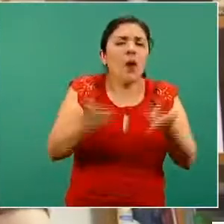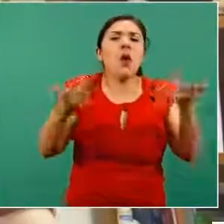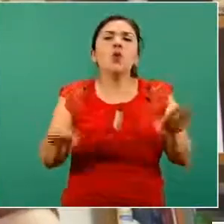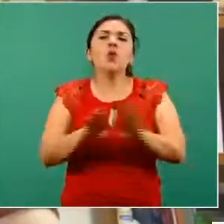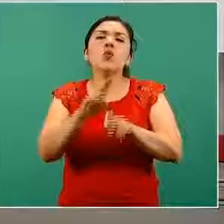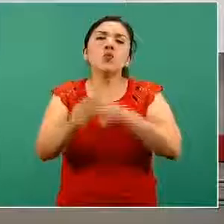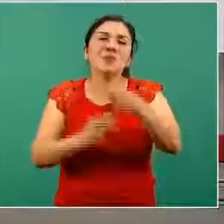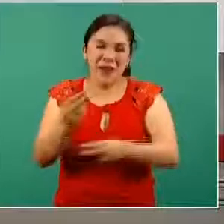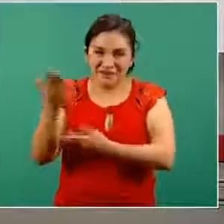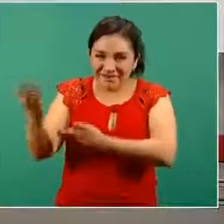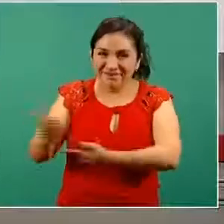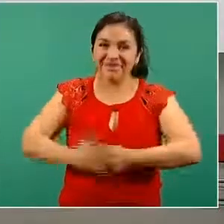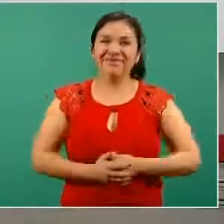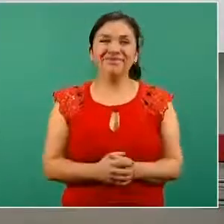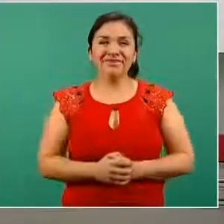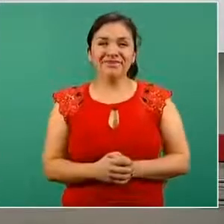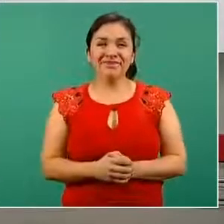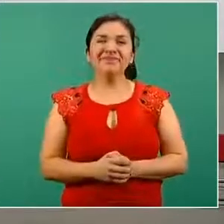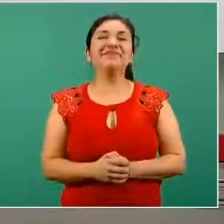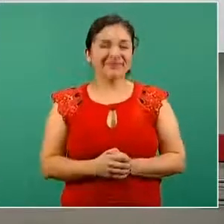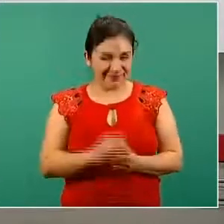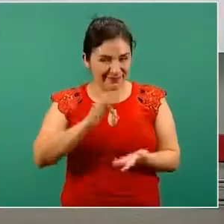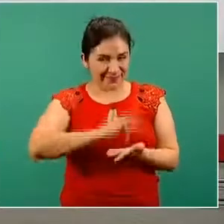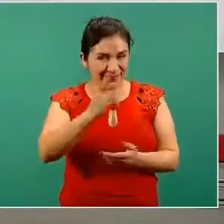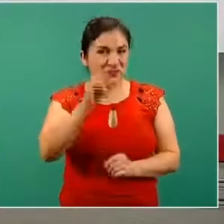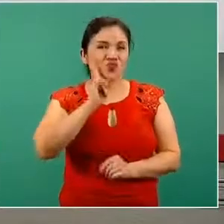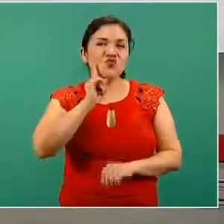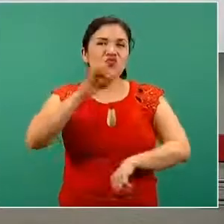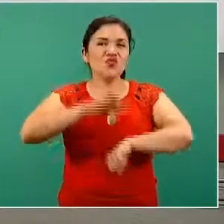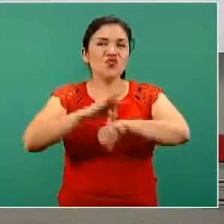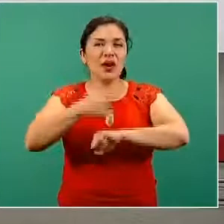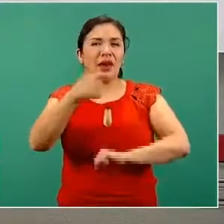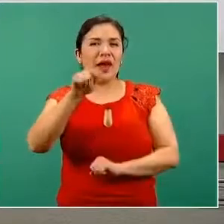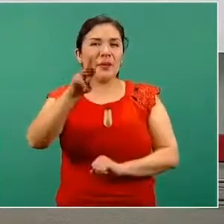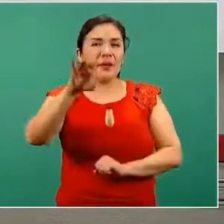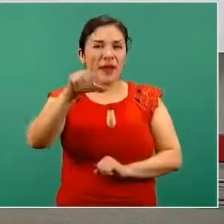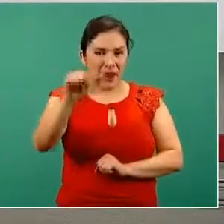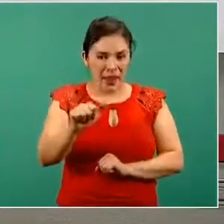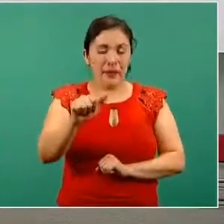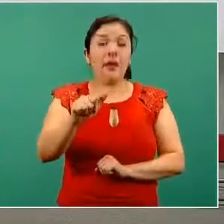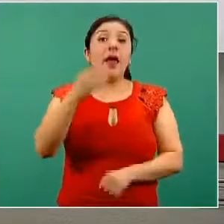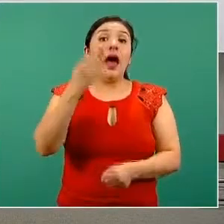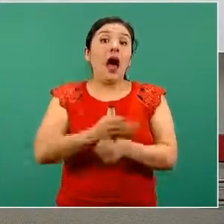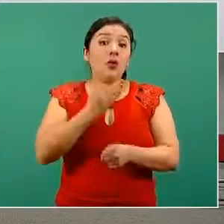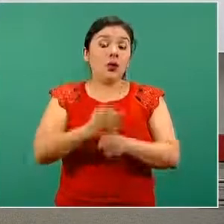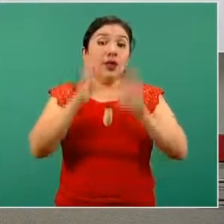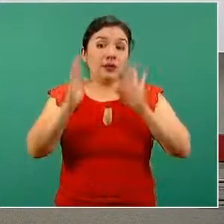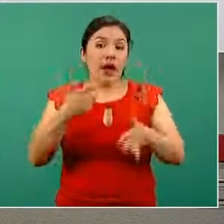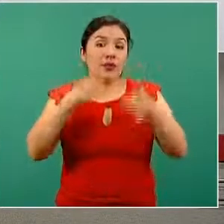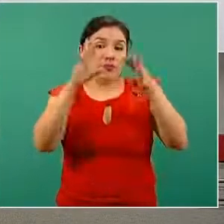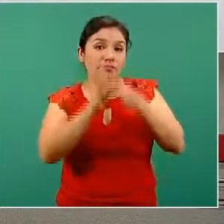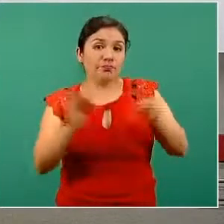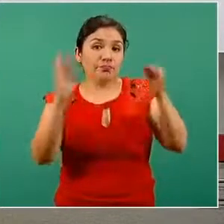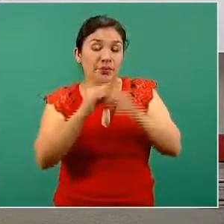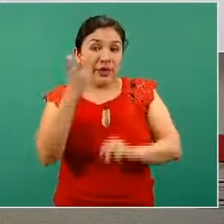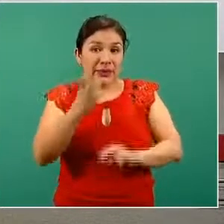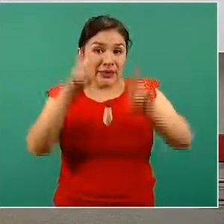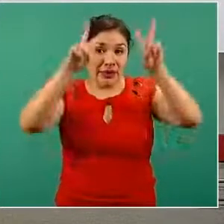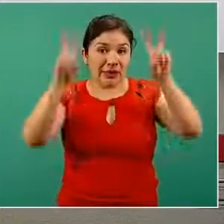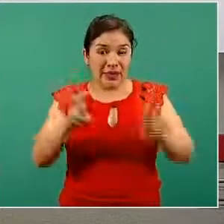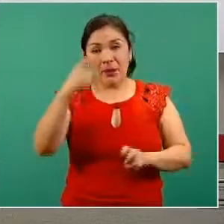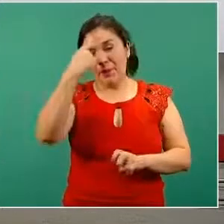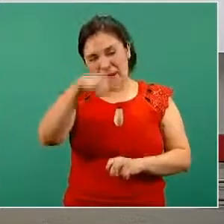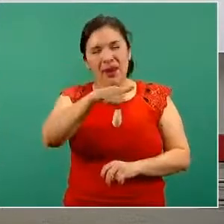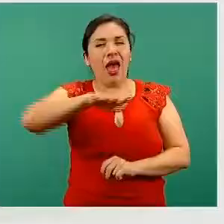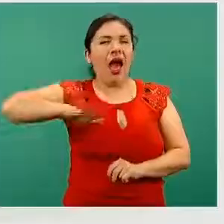Vacunación. Adelante, doctor. Muchas gracias, doctora Gabriela Nucamendi. Vamos entonces ahora a actualizar el componente, como bien